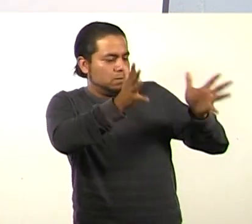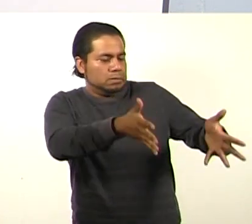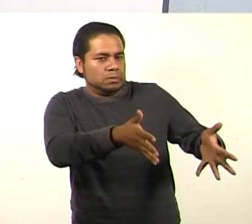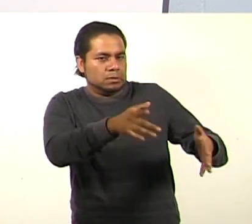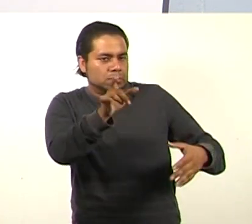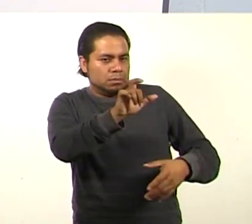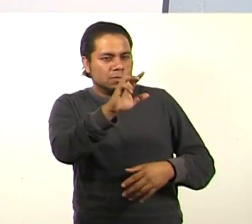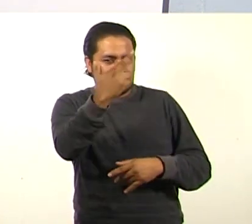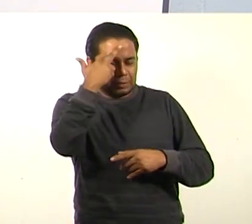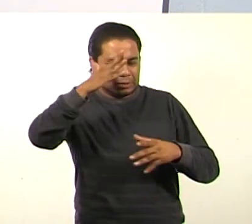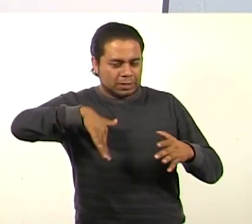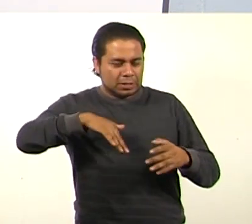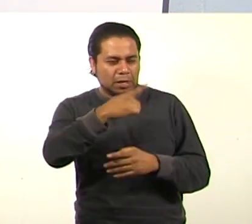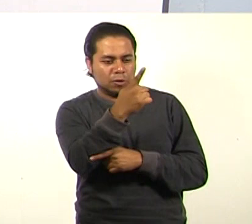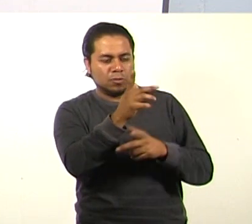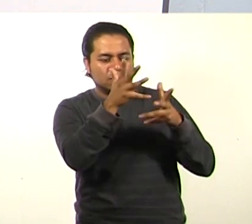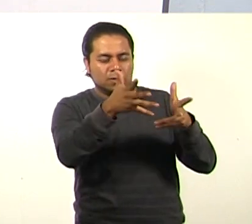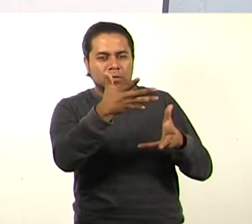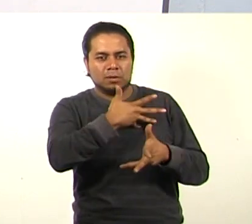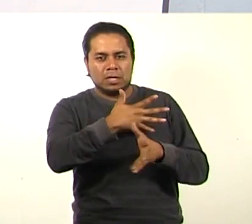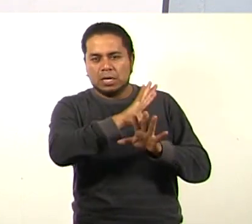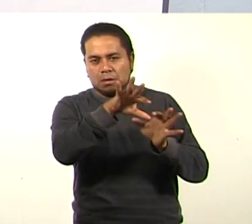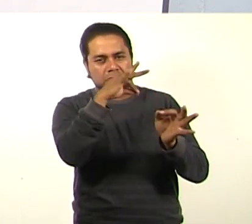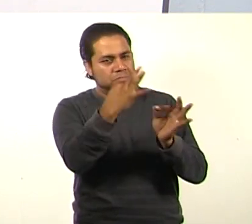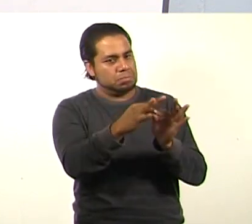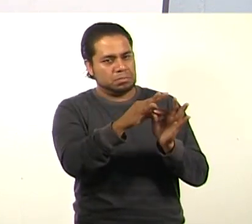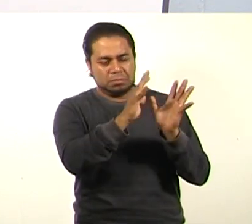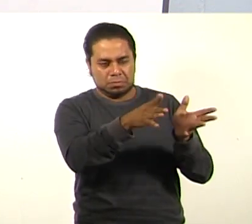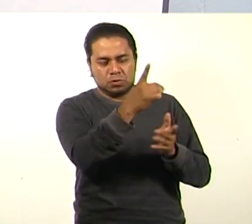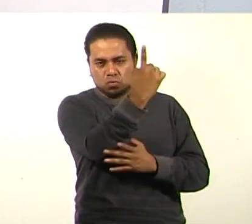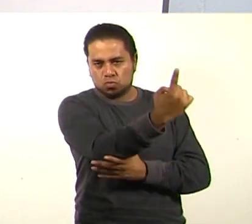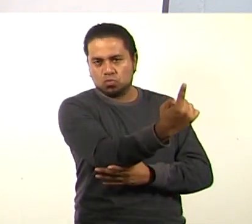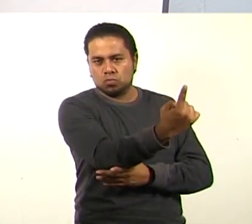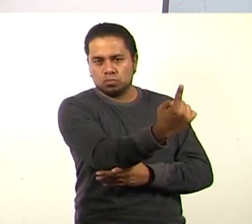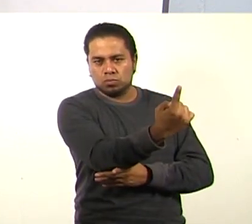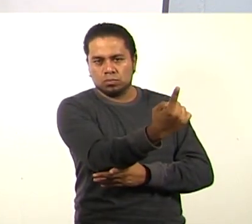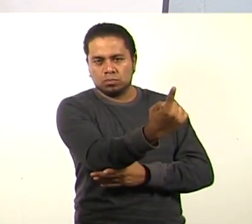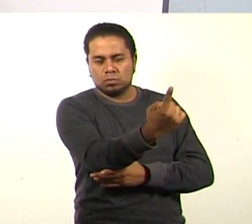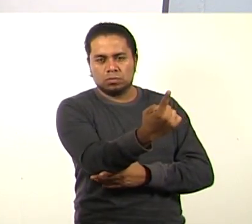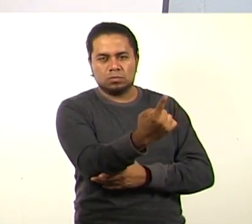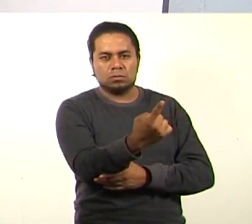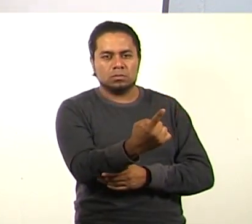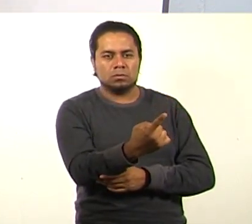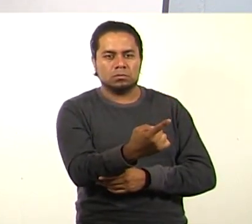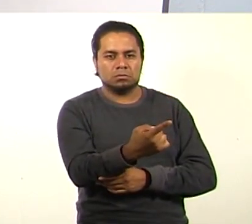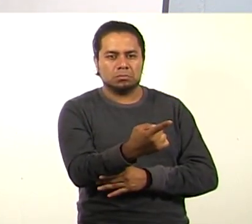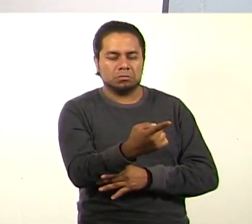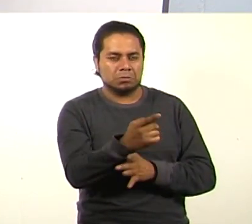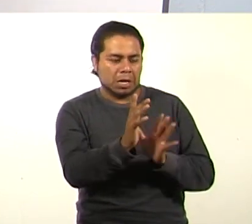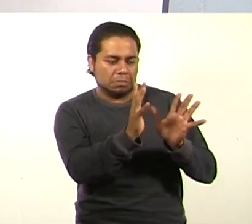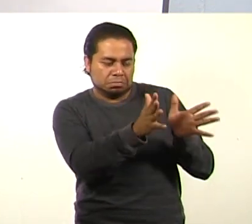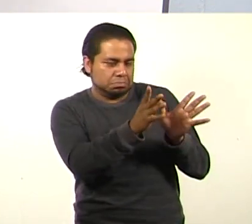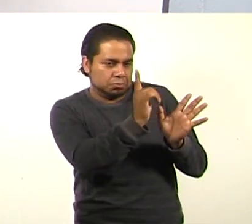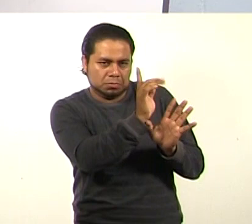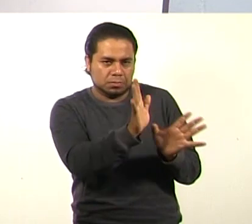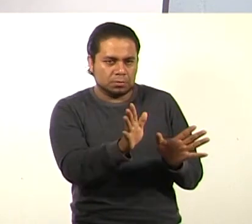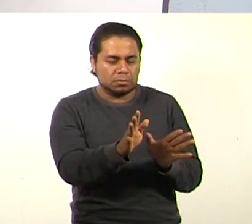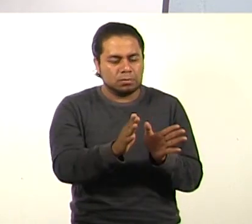que cuando aquí ya tengamos la unidad, terminamos ya con este número. Entonces no le hacemos caso y